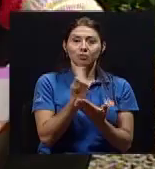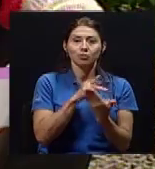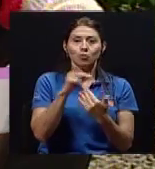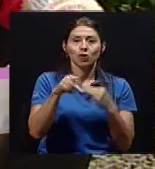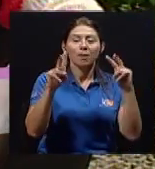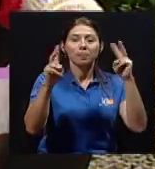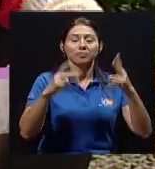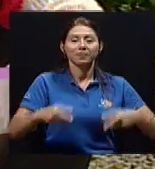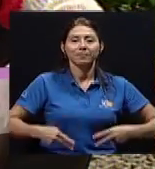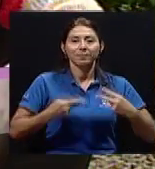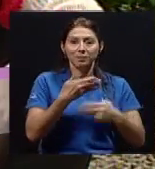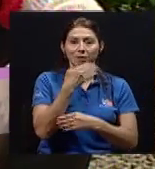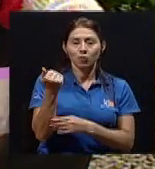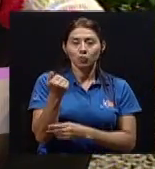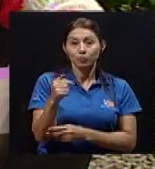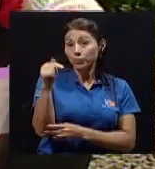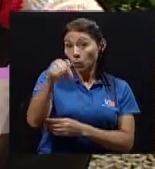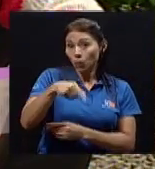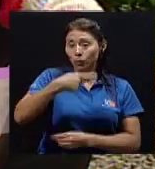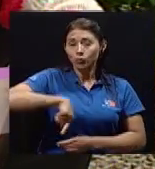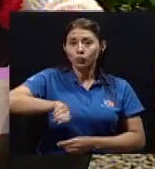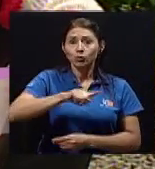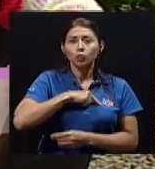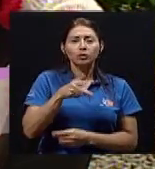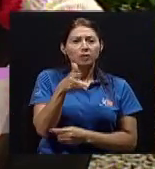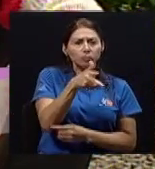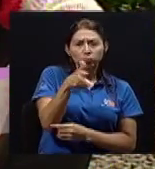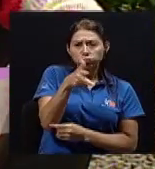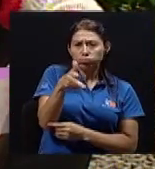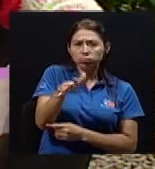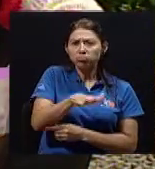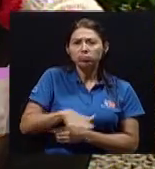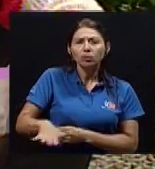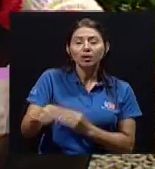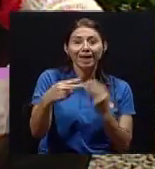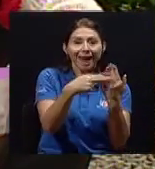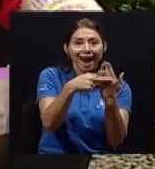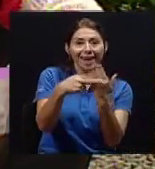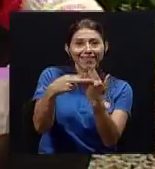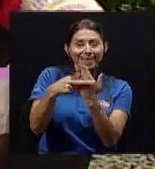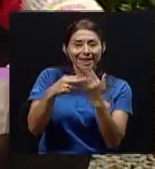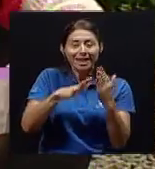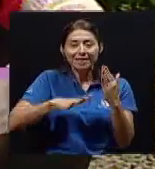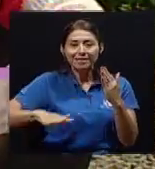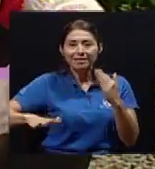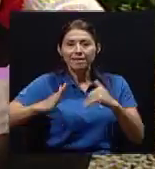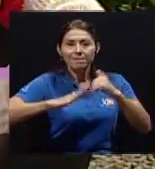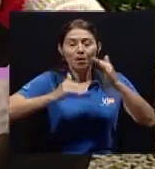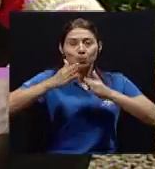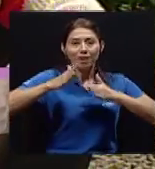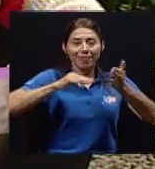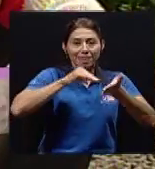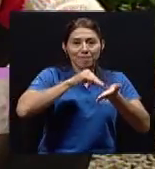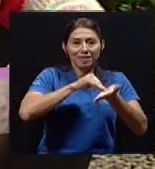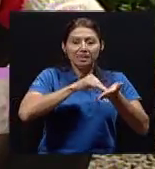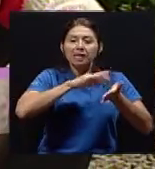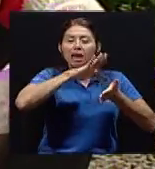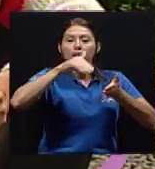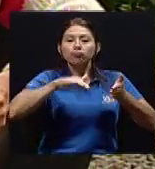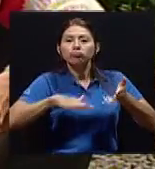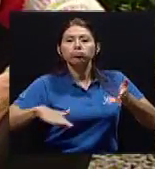programa Vivir Mejor. El día de hoy estamos grabando desde los jardines de la Facultad de Medicina y vamos a